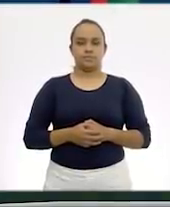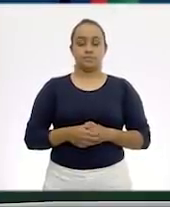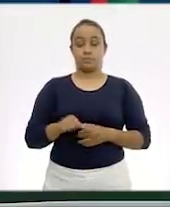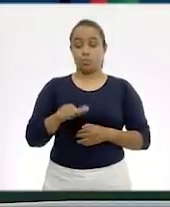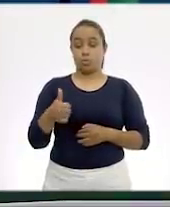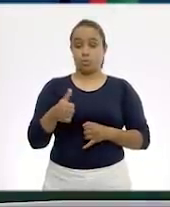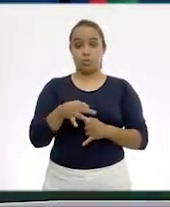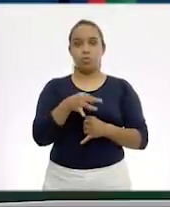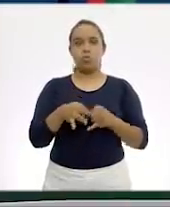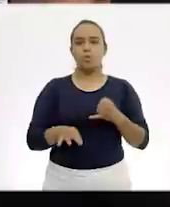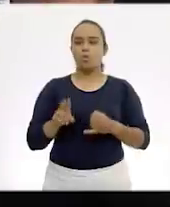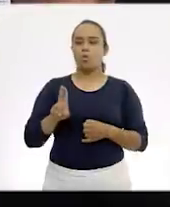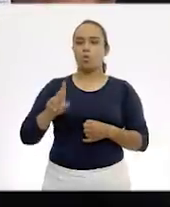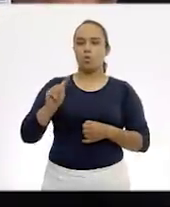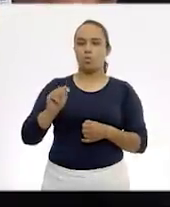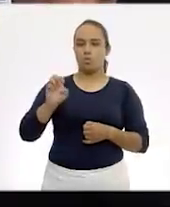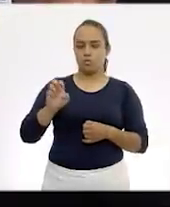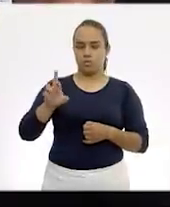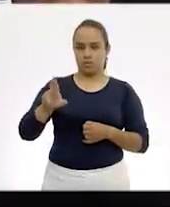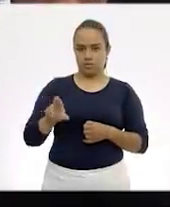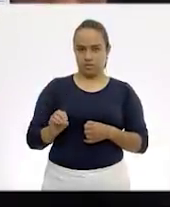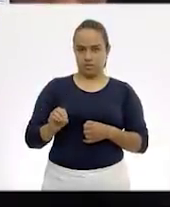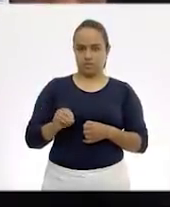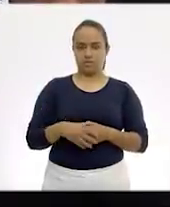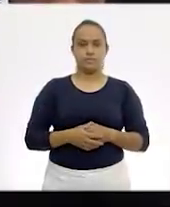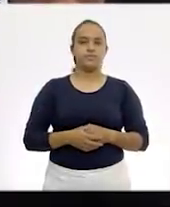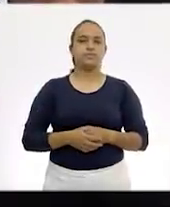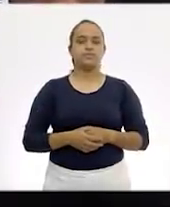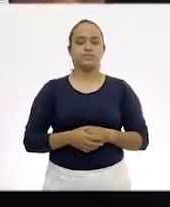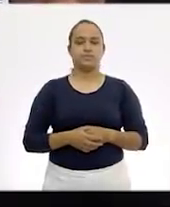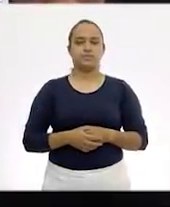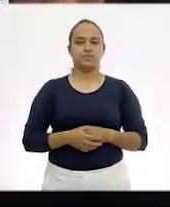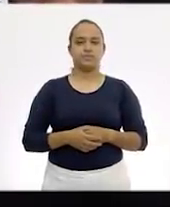Y la última, útero.